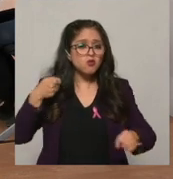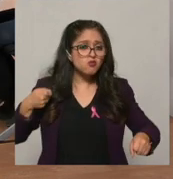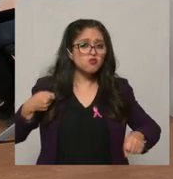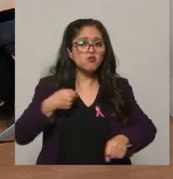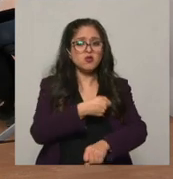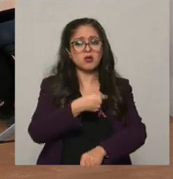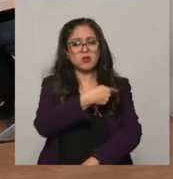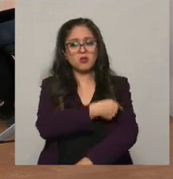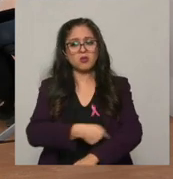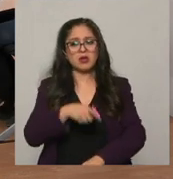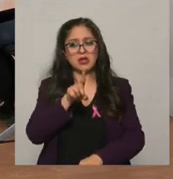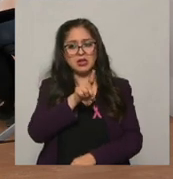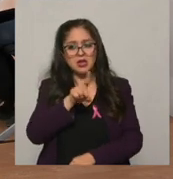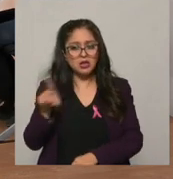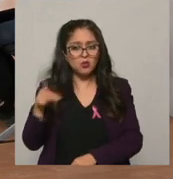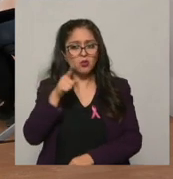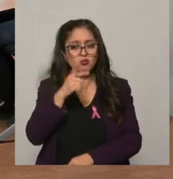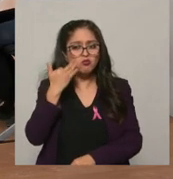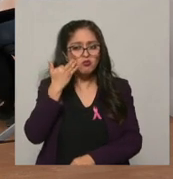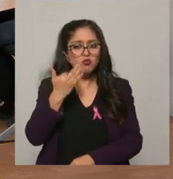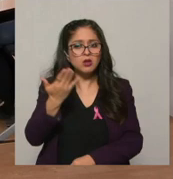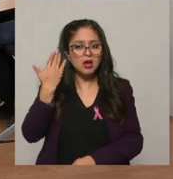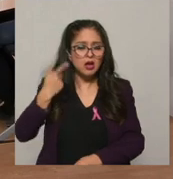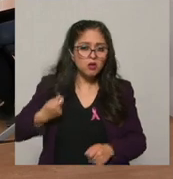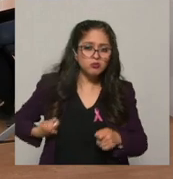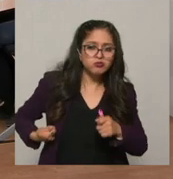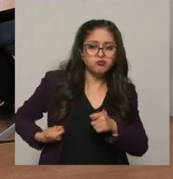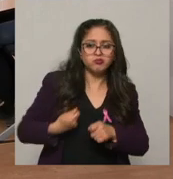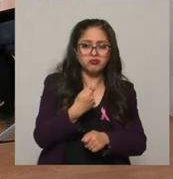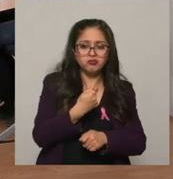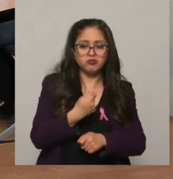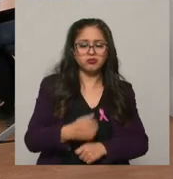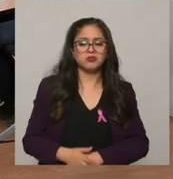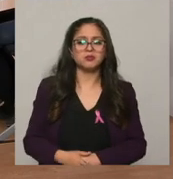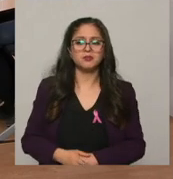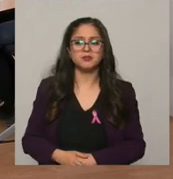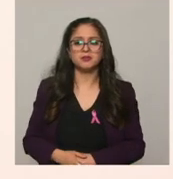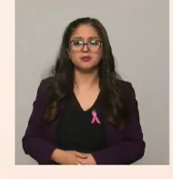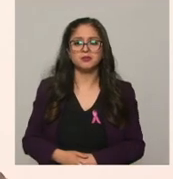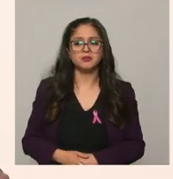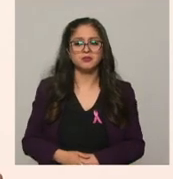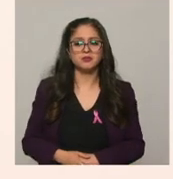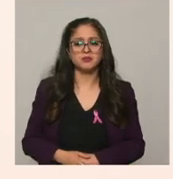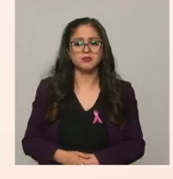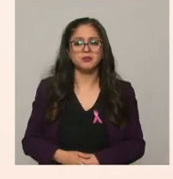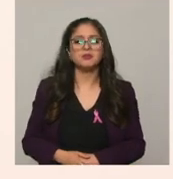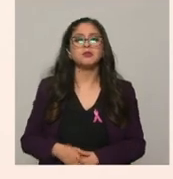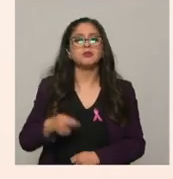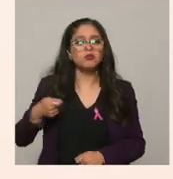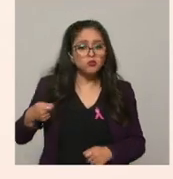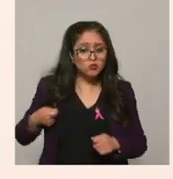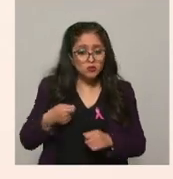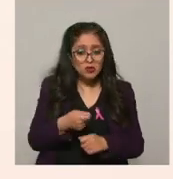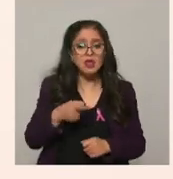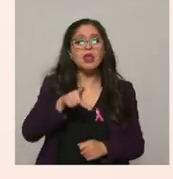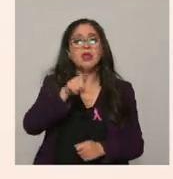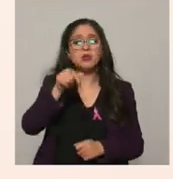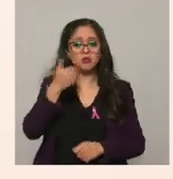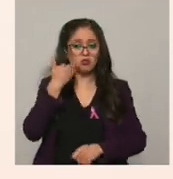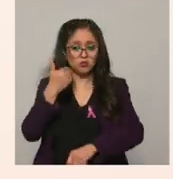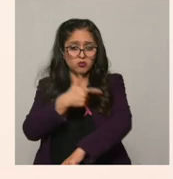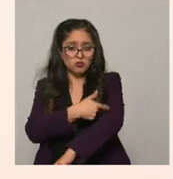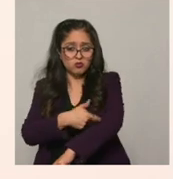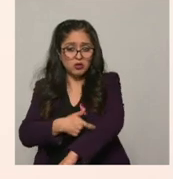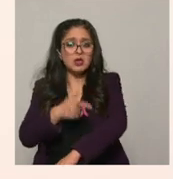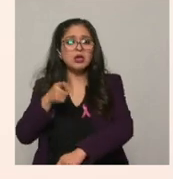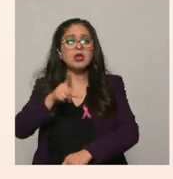brazo derecho, que nos lo puedes mostrar, el atentado que sufriste, y si nos puedes decir lo que te hicieron desde ese